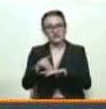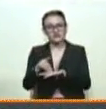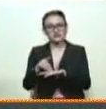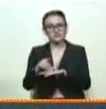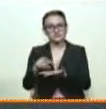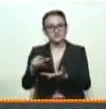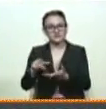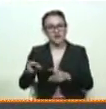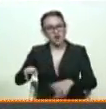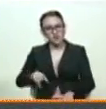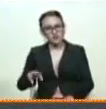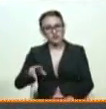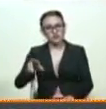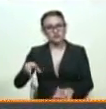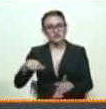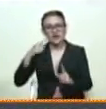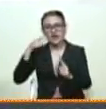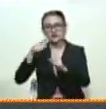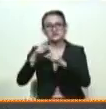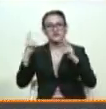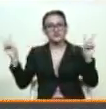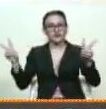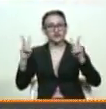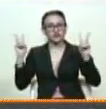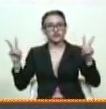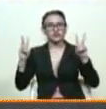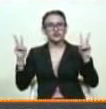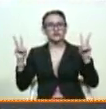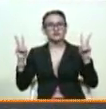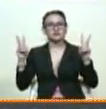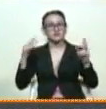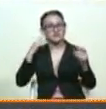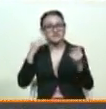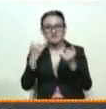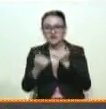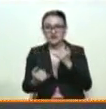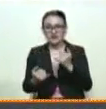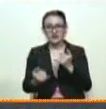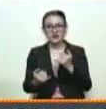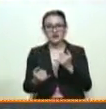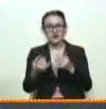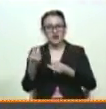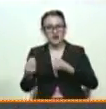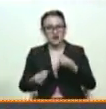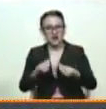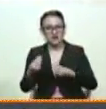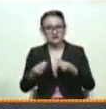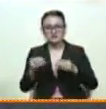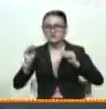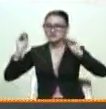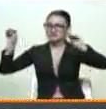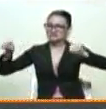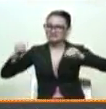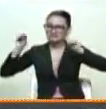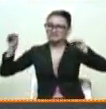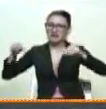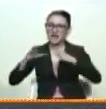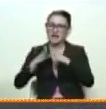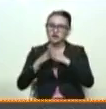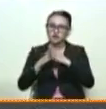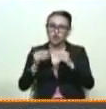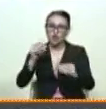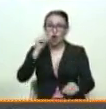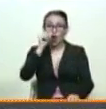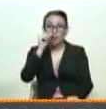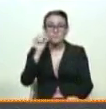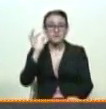la ruta hacia la gran victoria. Finalmente, hacemos un llamado a todos los